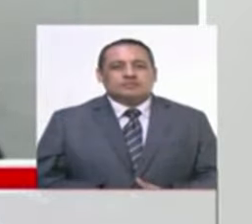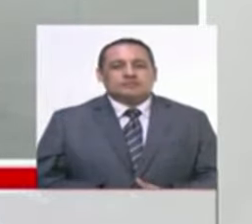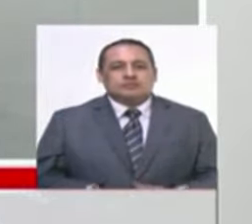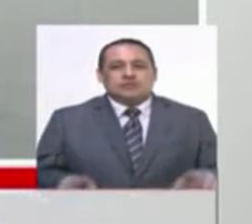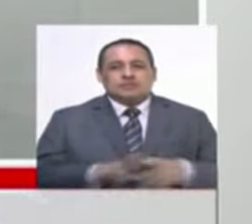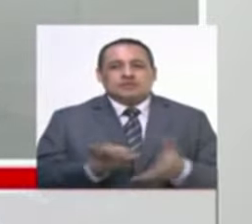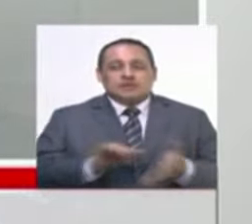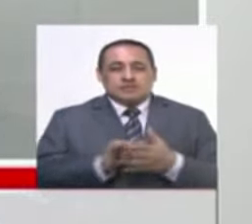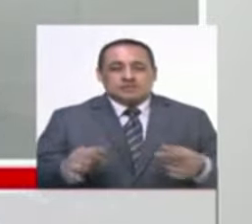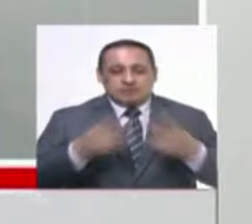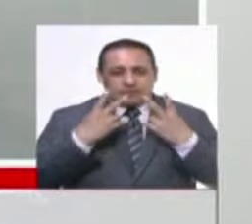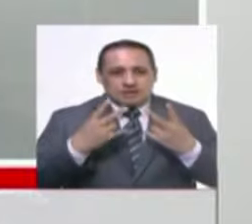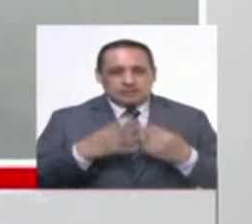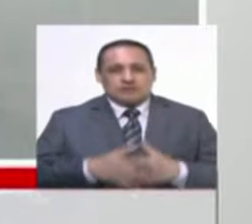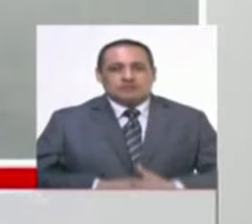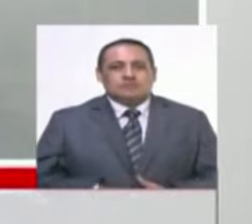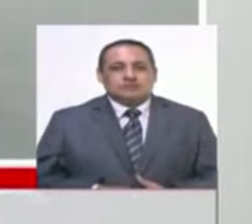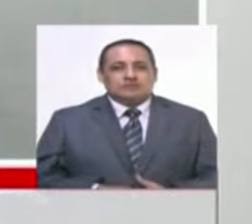Tal vez